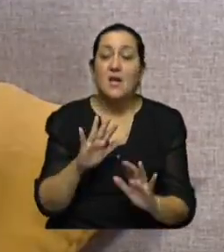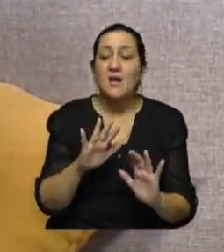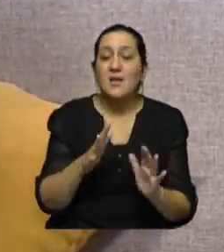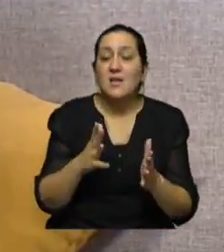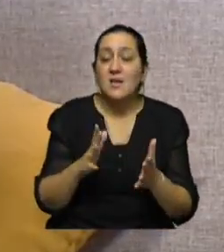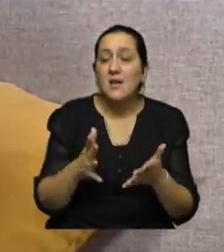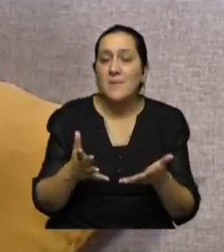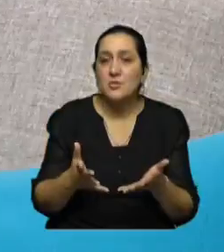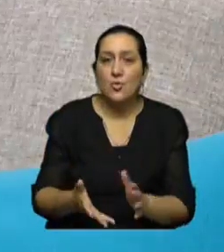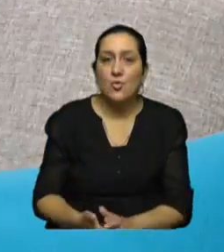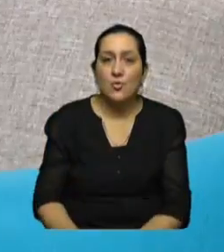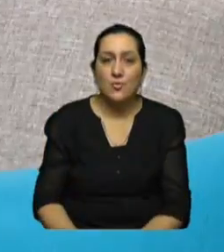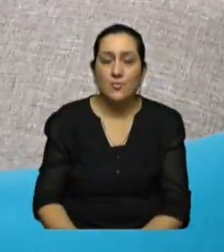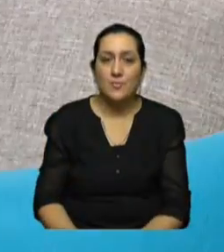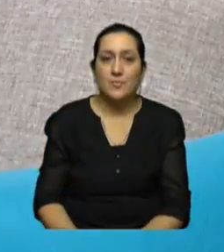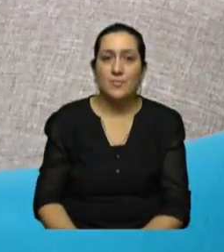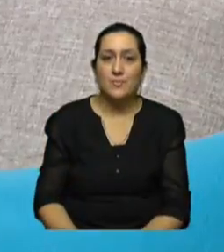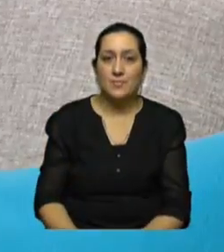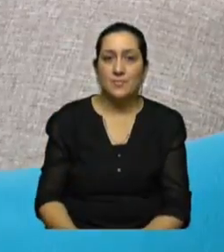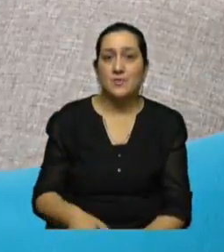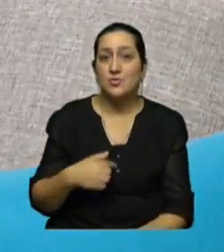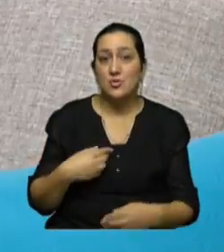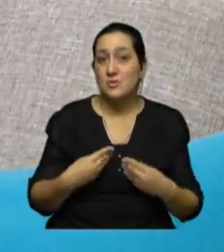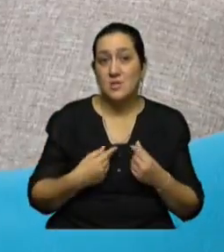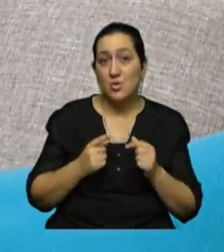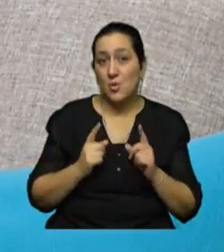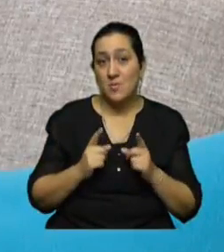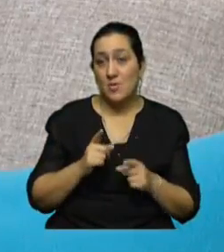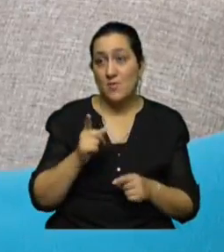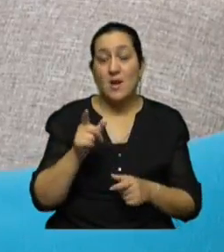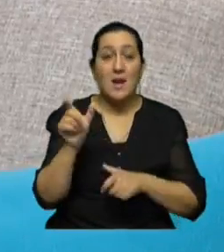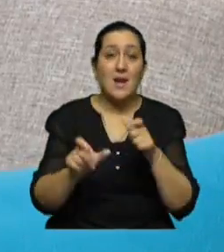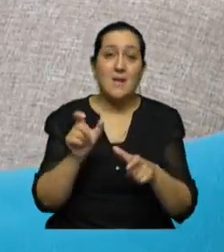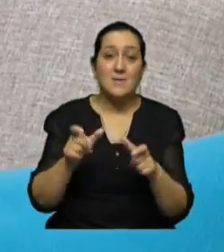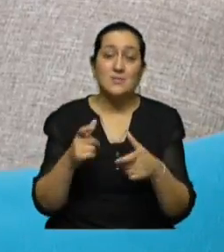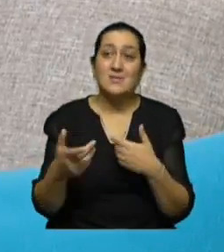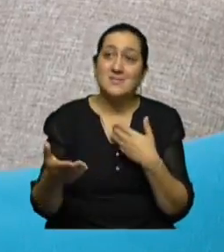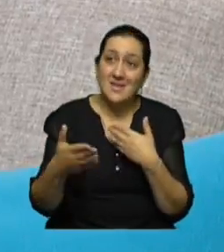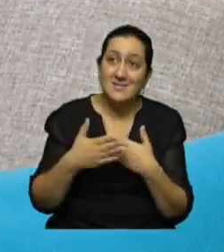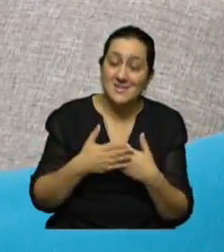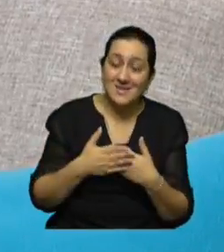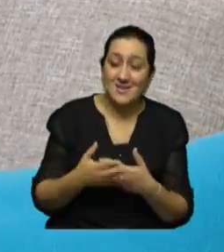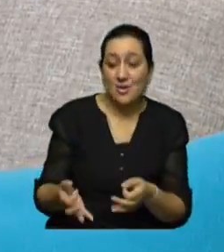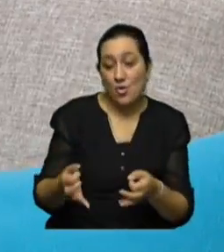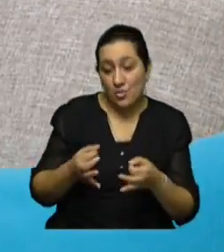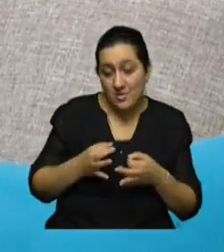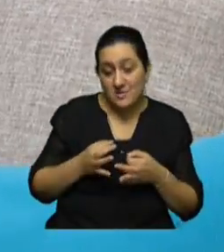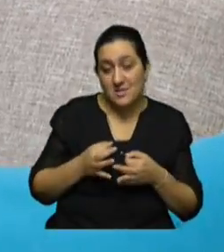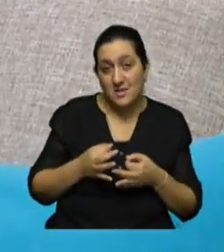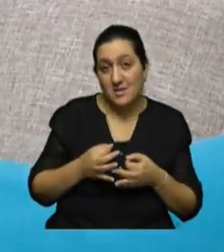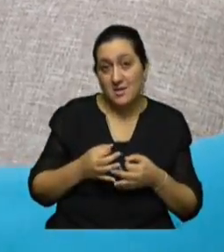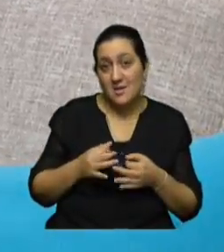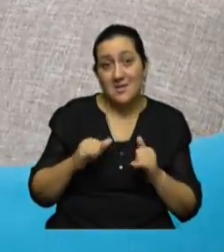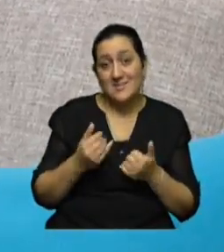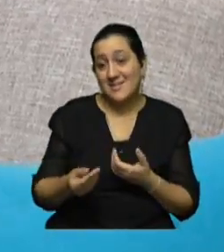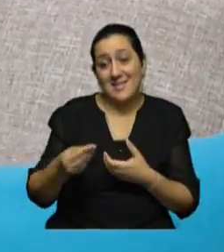cómo podemos ayudarlo. Bueno, sí, siento lo mismo que vos. La verdad que la gente se arrima a nosotros y nos dice, o sea, como que ya es